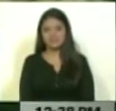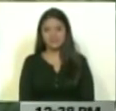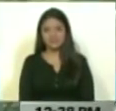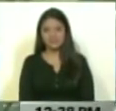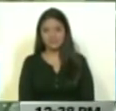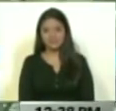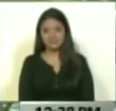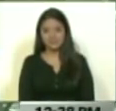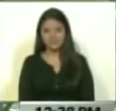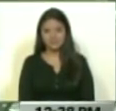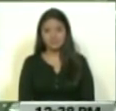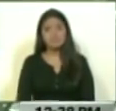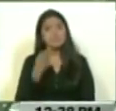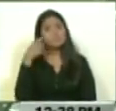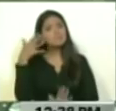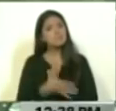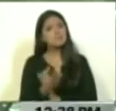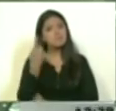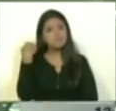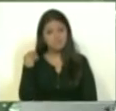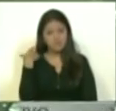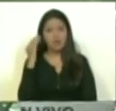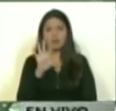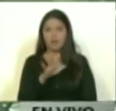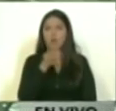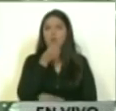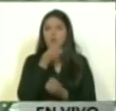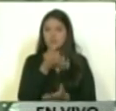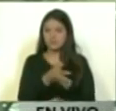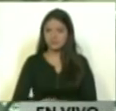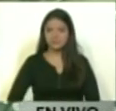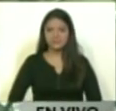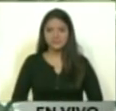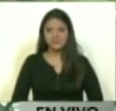Fíjense ustedes lo que pasó ayer. Aprovecho para comentarlo.